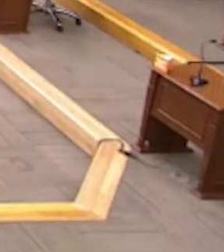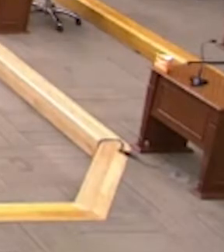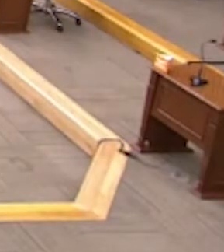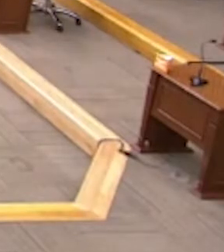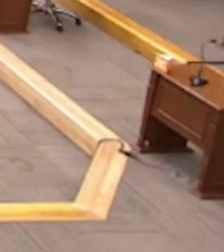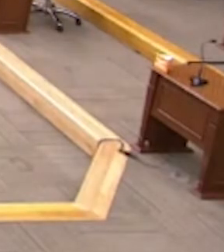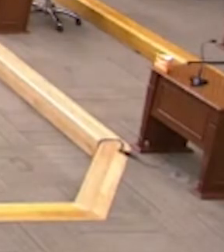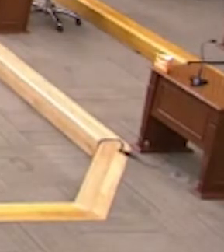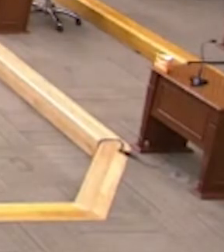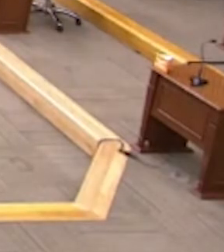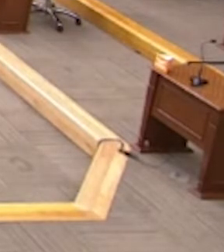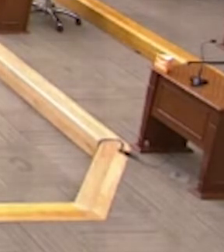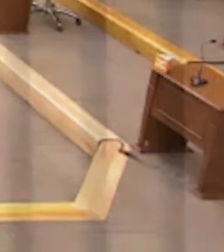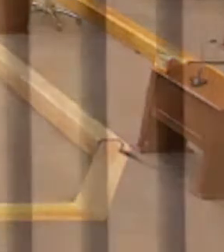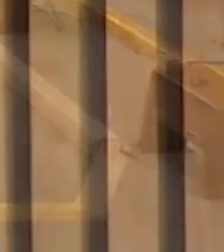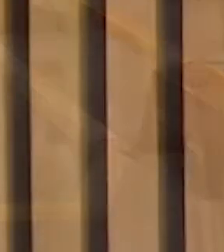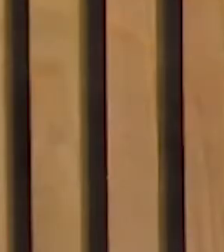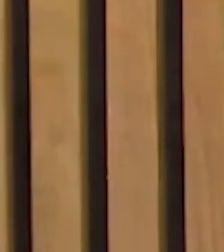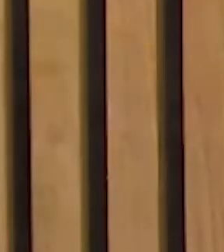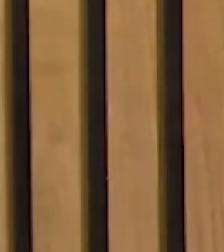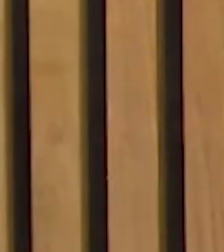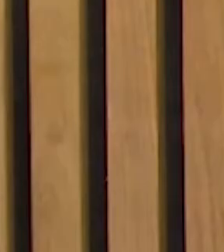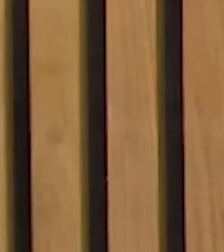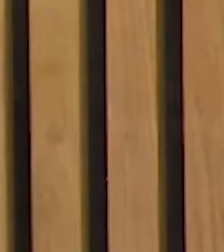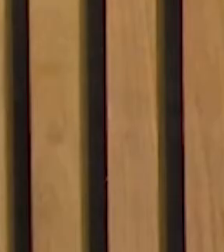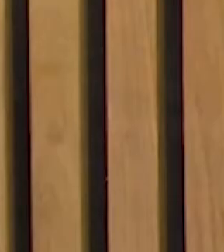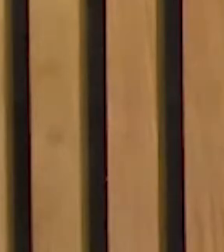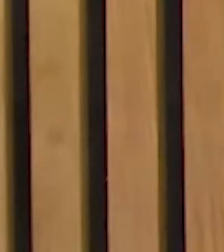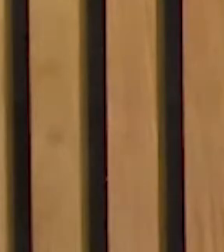Partido del Trabajo. Adelante, diputado.